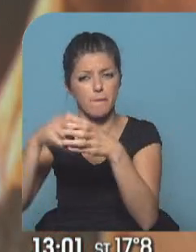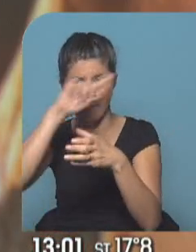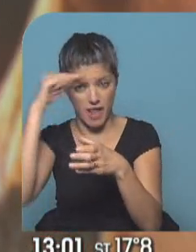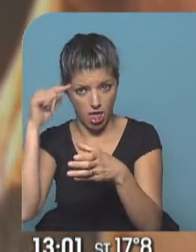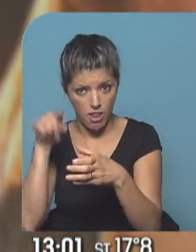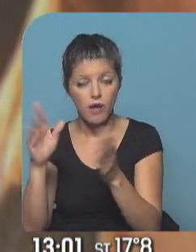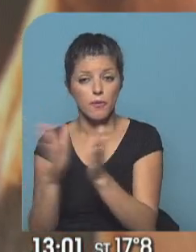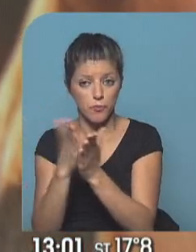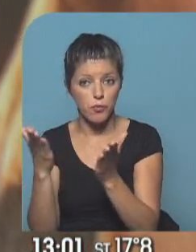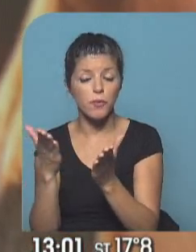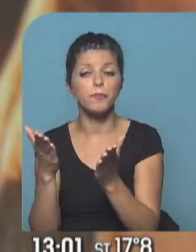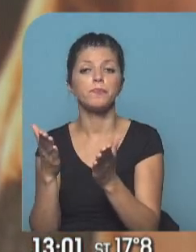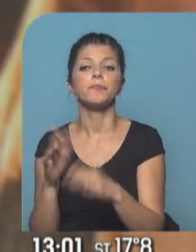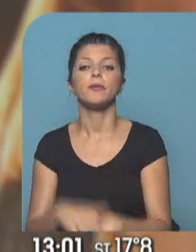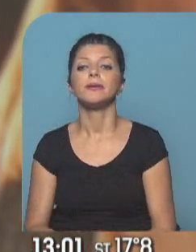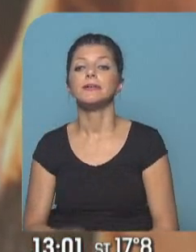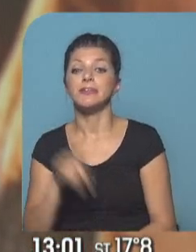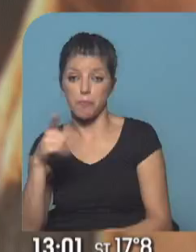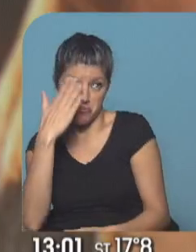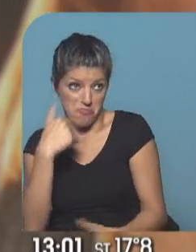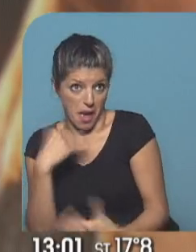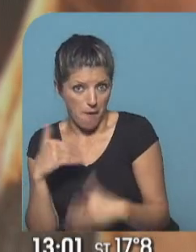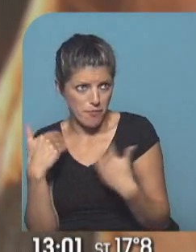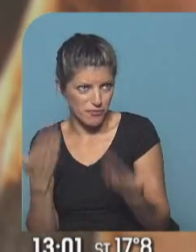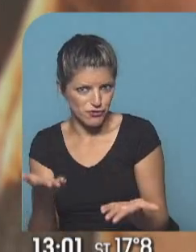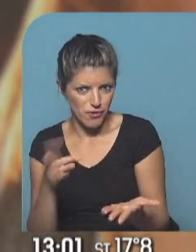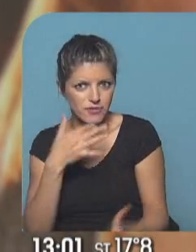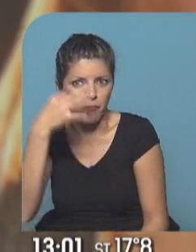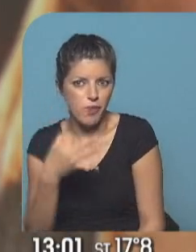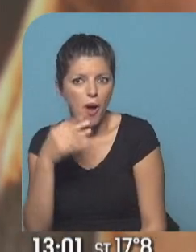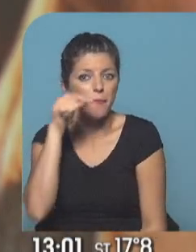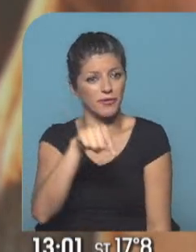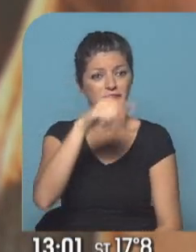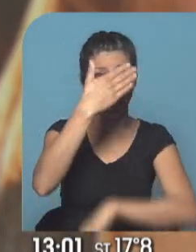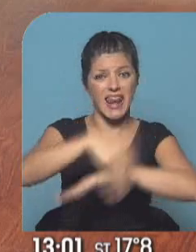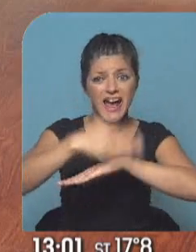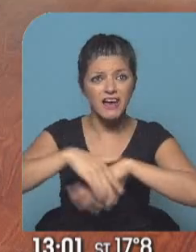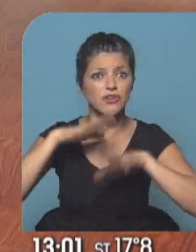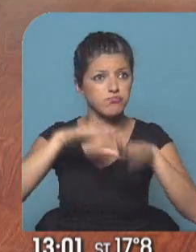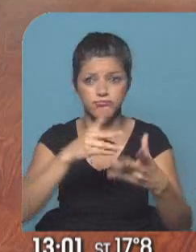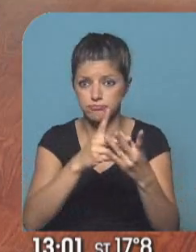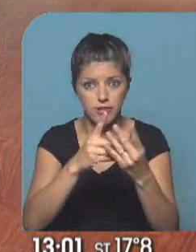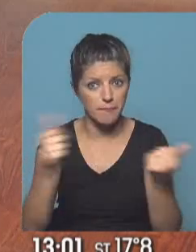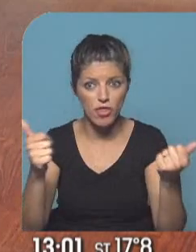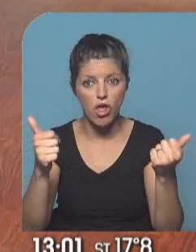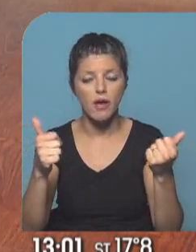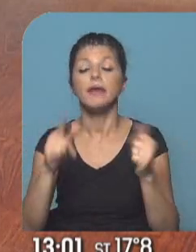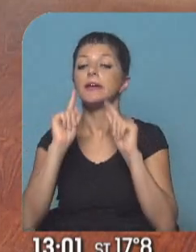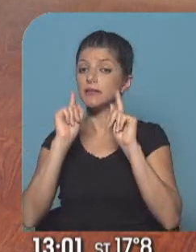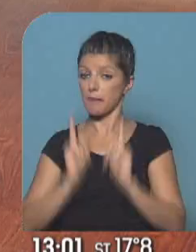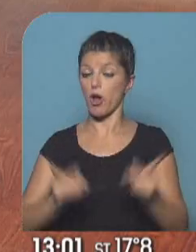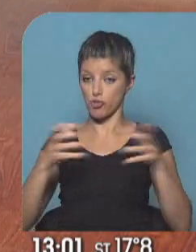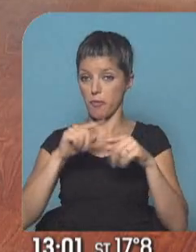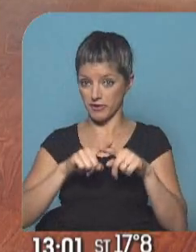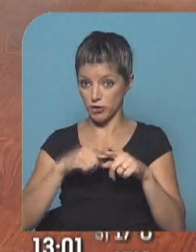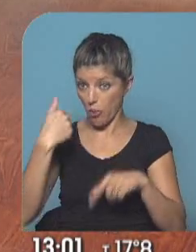términos de su pragmatismo político le terminó dando resultado porque la gente ya no está más en las calles y de hecho la oposición se va a presentar a